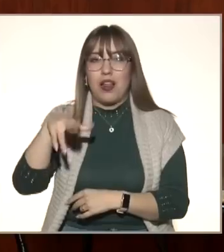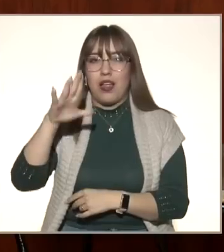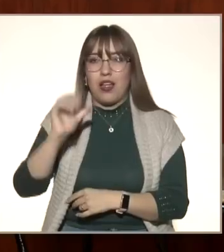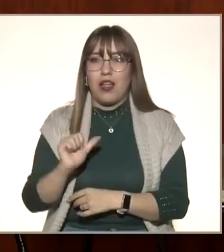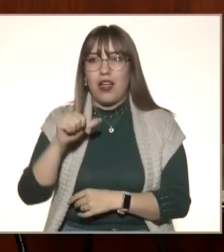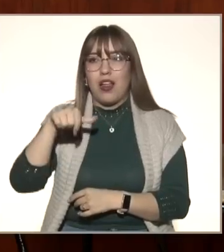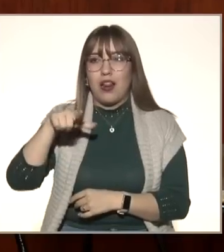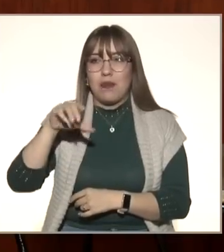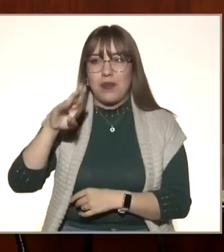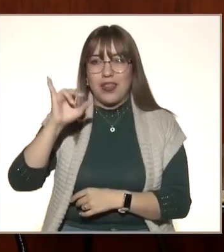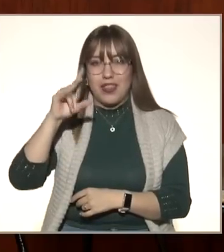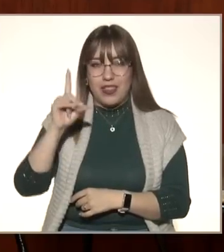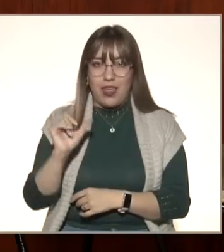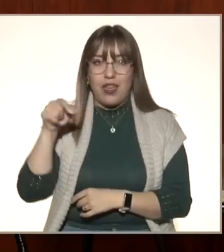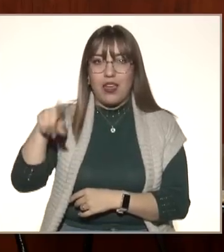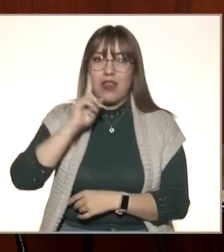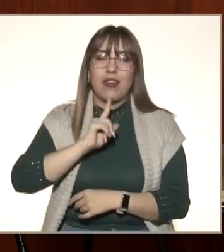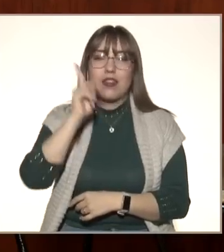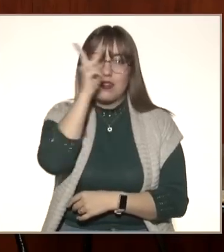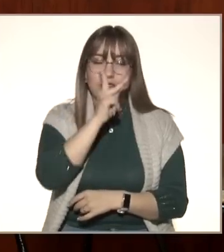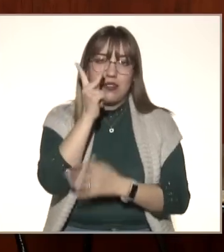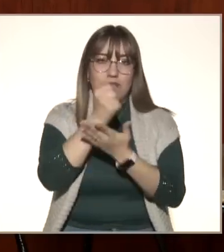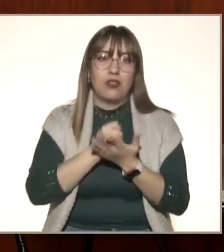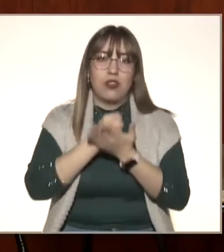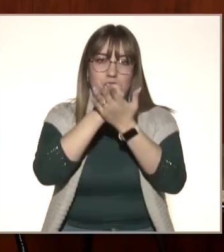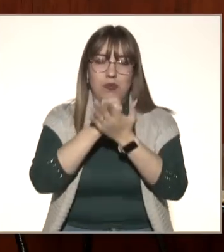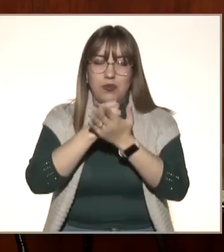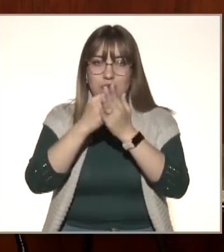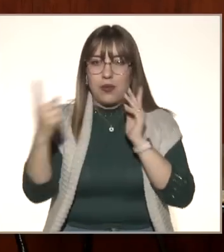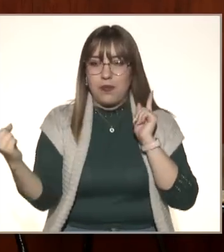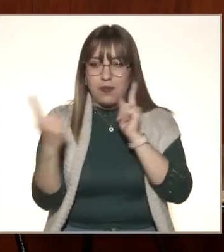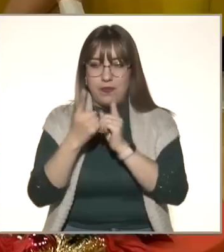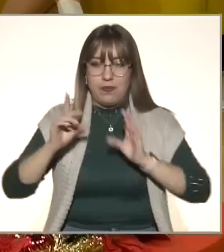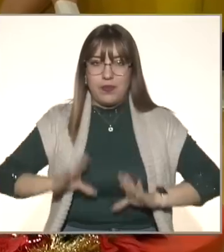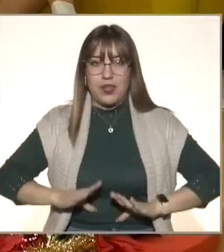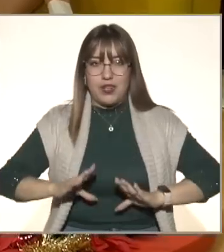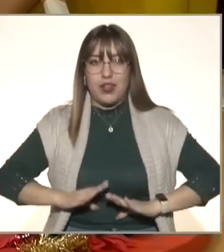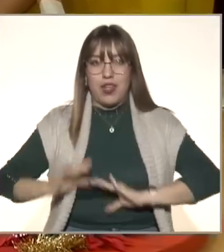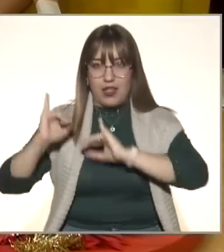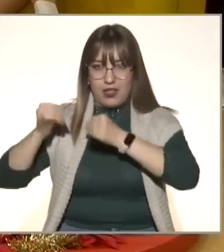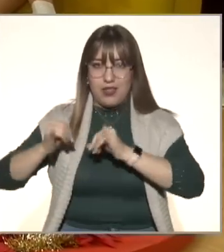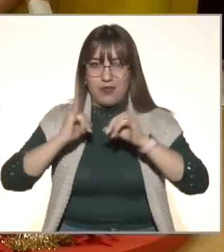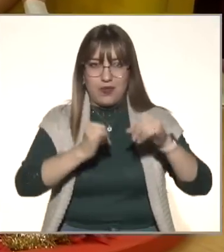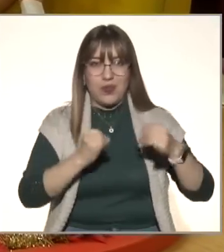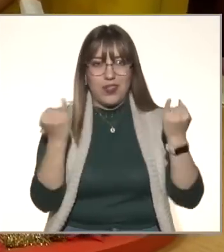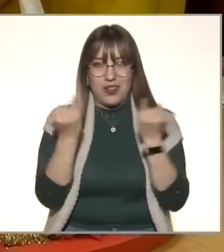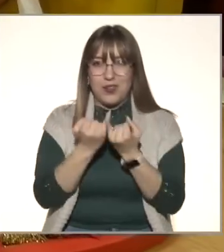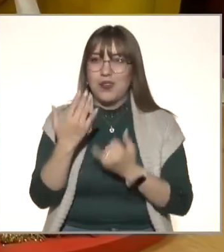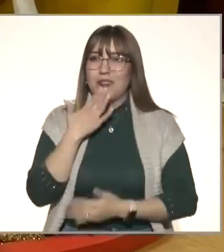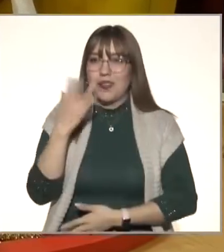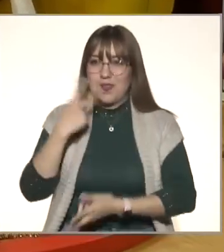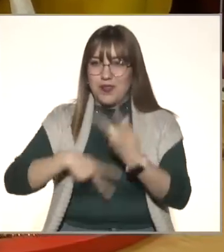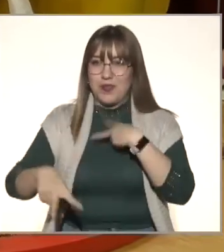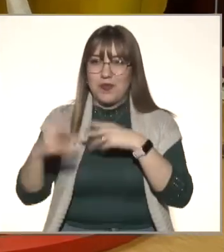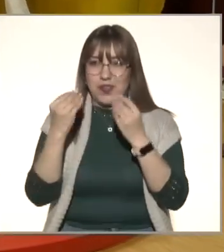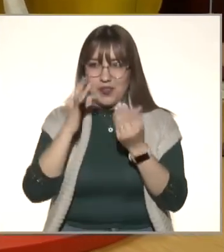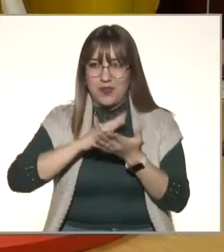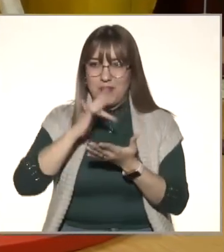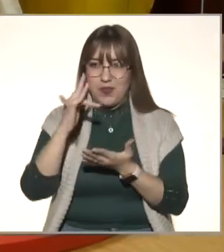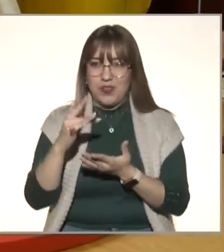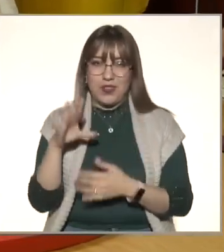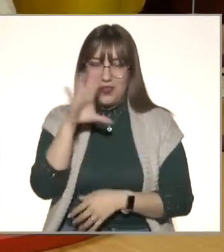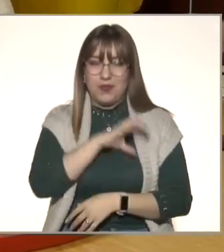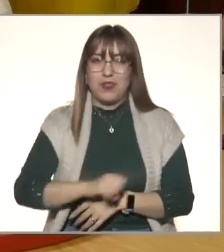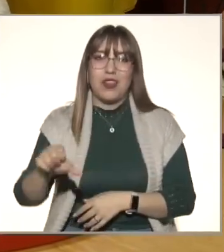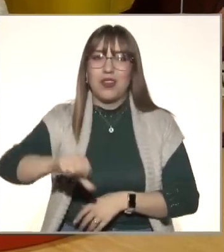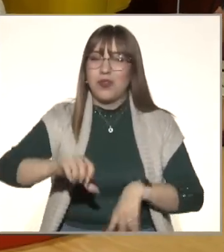Dingler. Ella es psicoterapeuta familiar, de pareja e individual. Blanca, ¿cómo estás? Bienvenida. Muchísimas gracias, encantada de estar aquí con